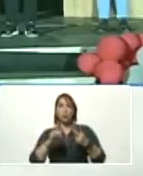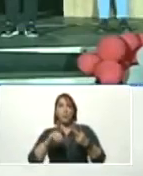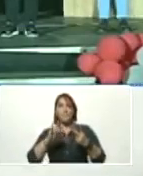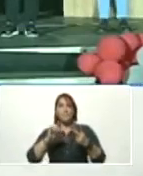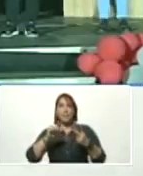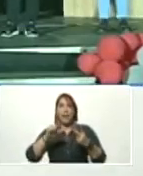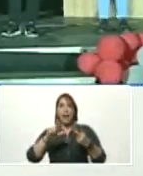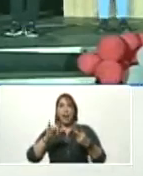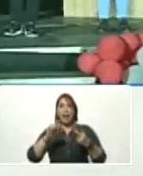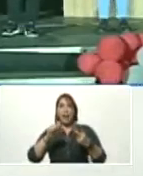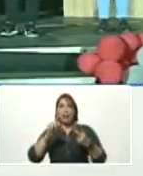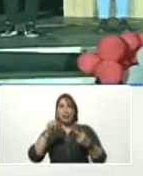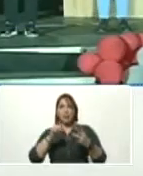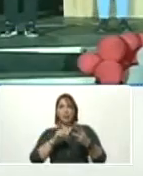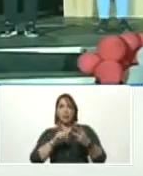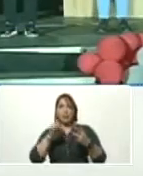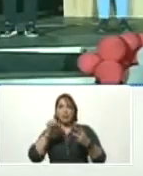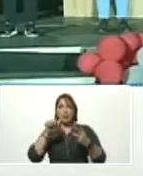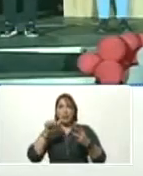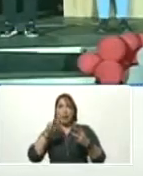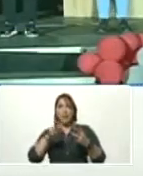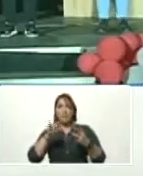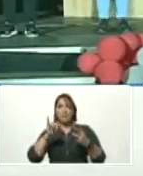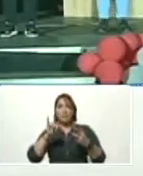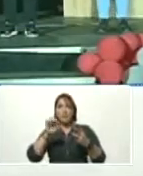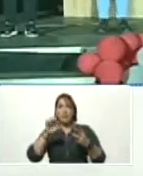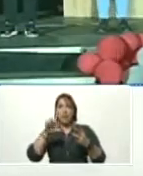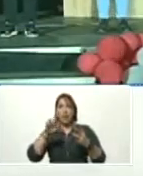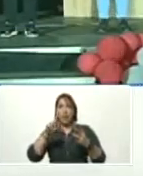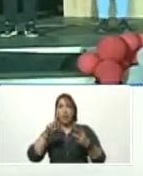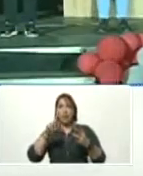y Xavier, todo ese equipo allí,